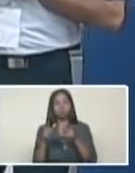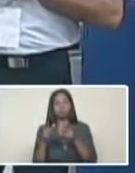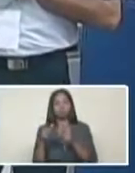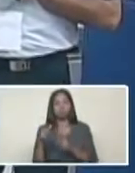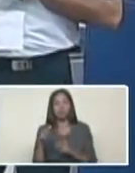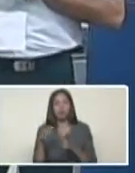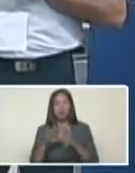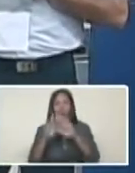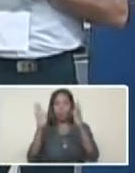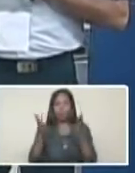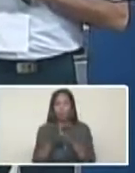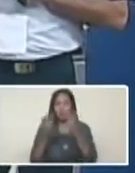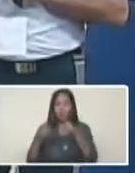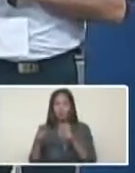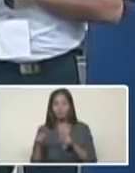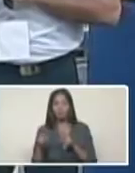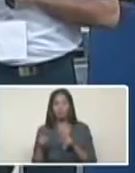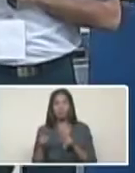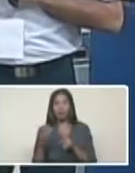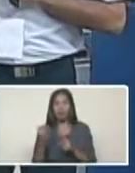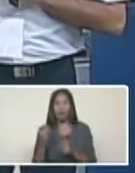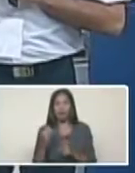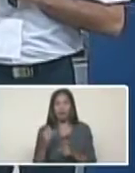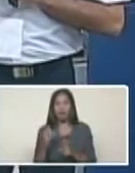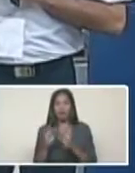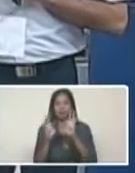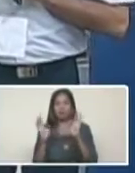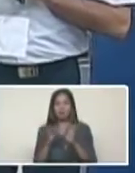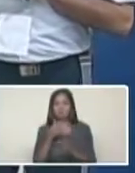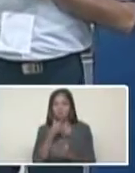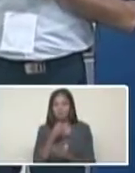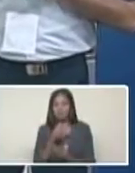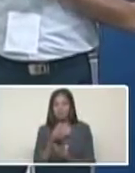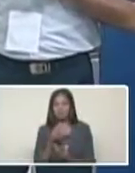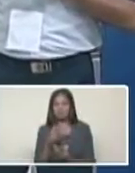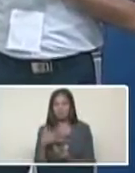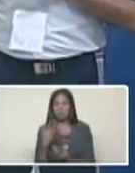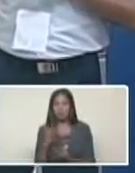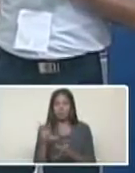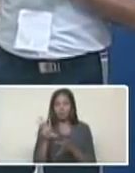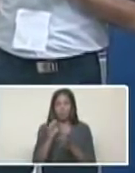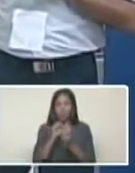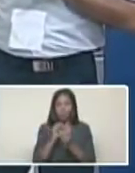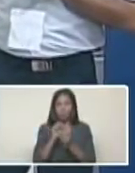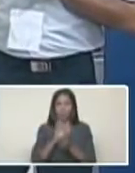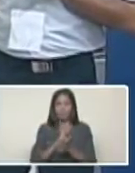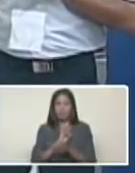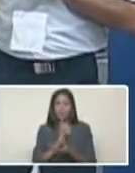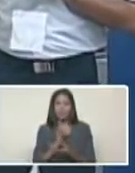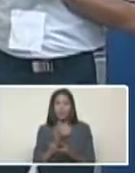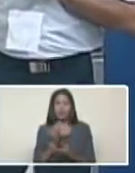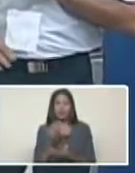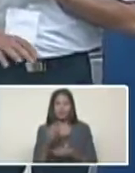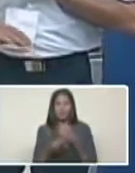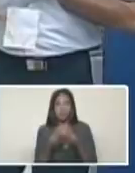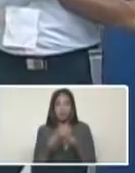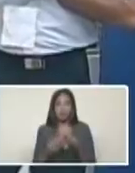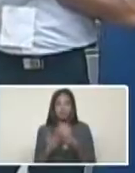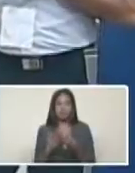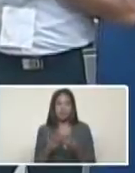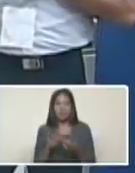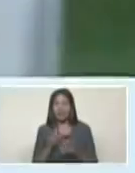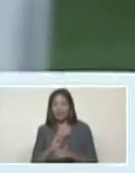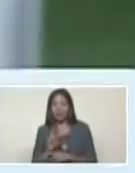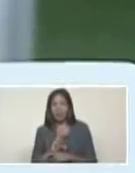vida útil, esto por ser un material de fácil fabricación, es absorbido por la órbita terrestre y automáticamente